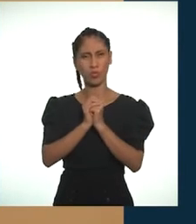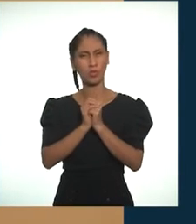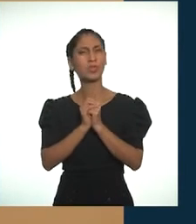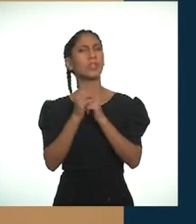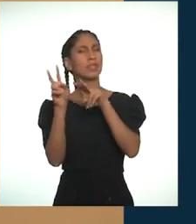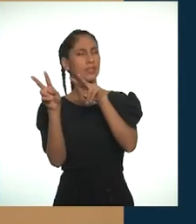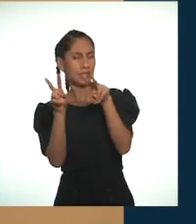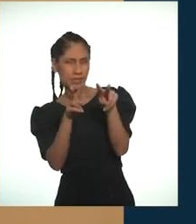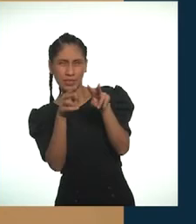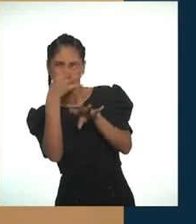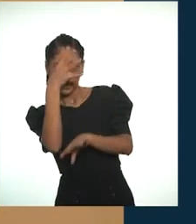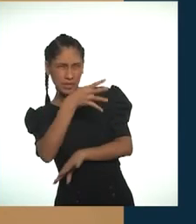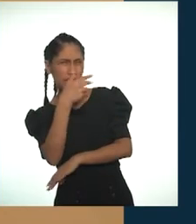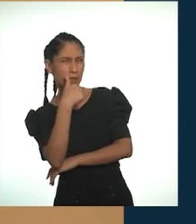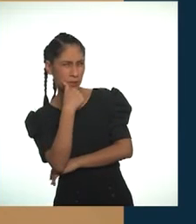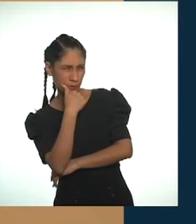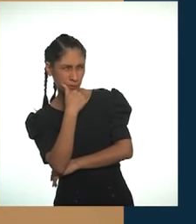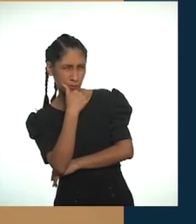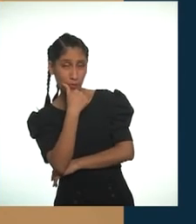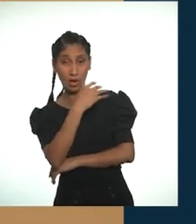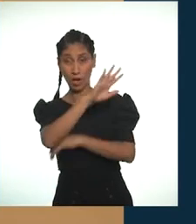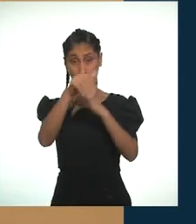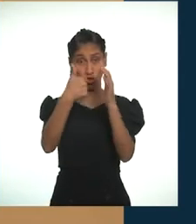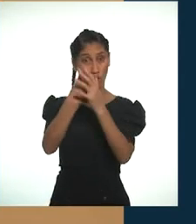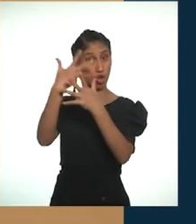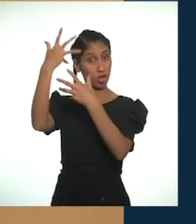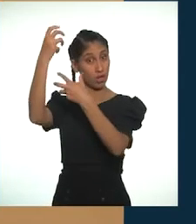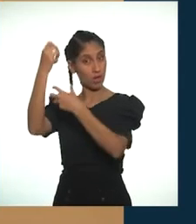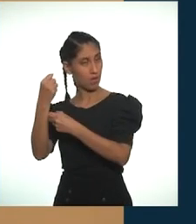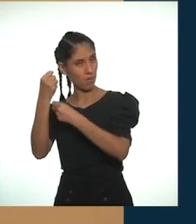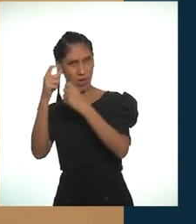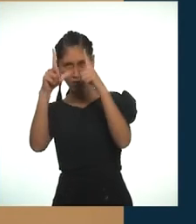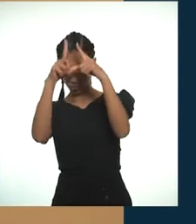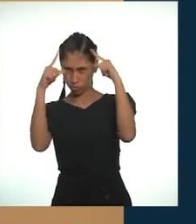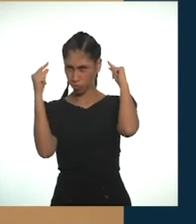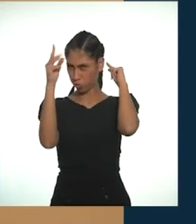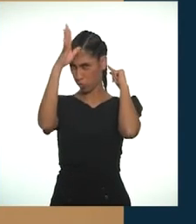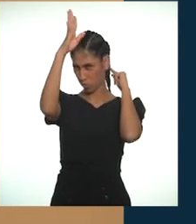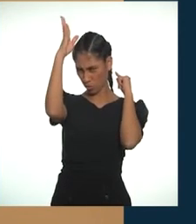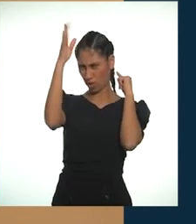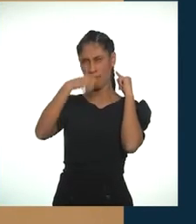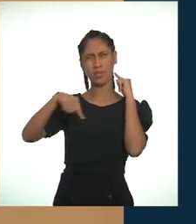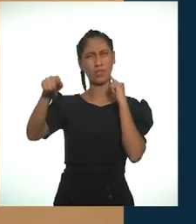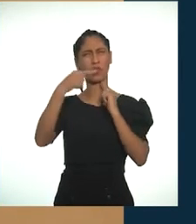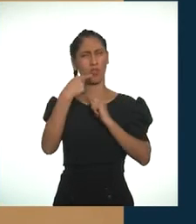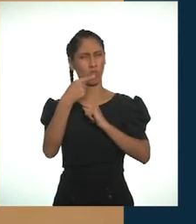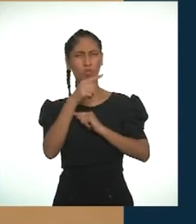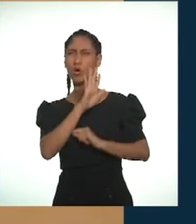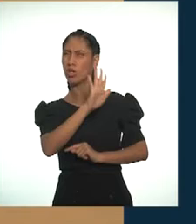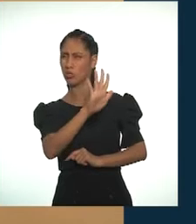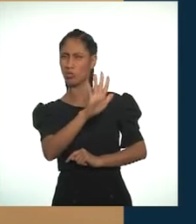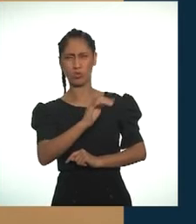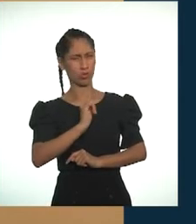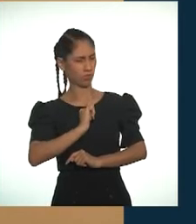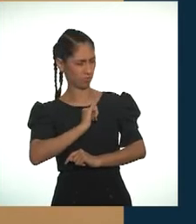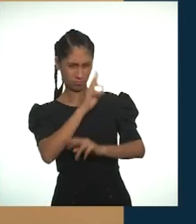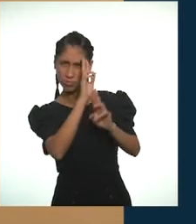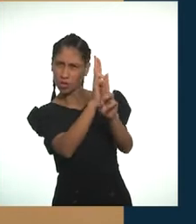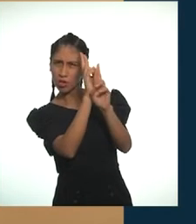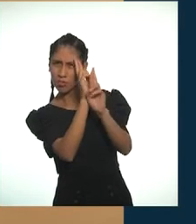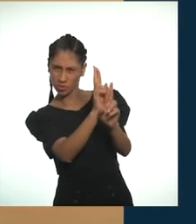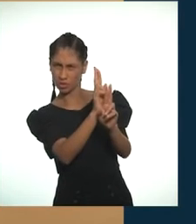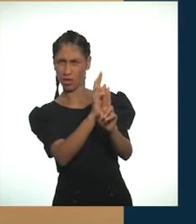Se idealizaba al imperio inca y enfatizaba en el orgullo a su identidad.